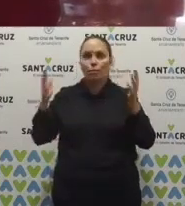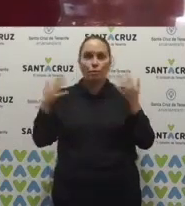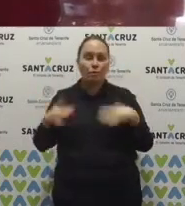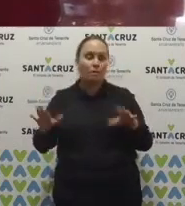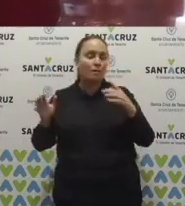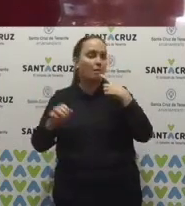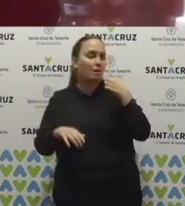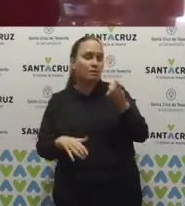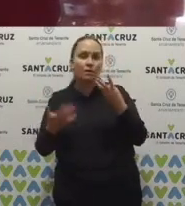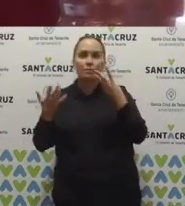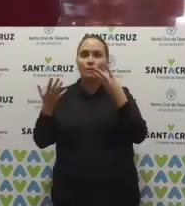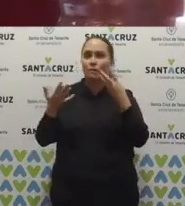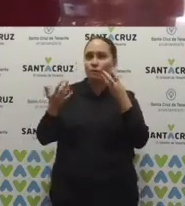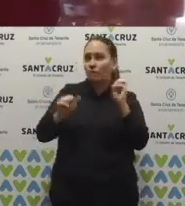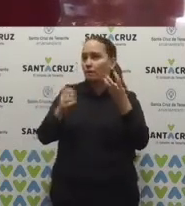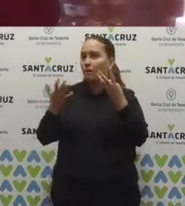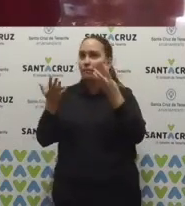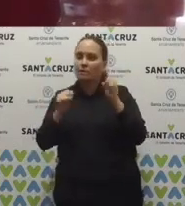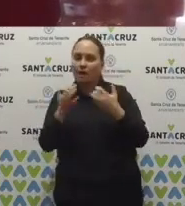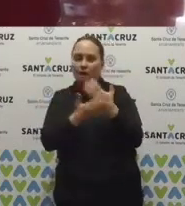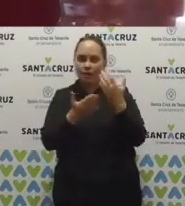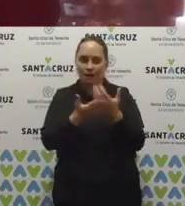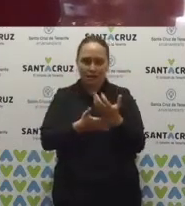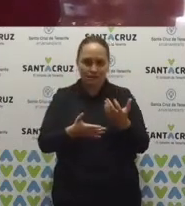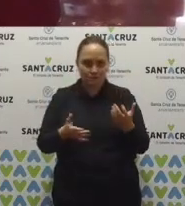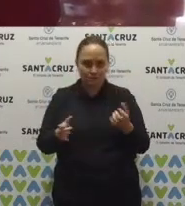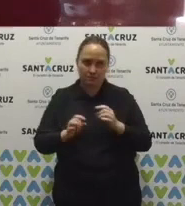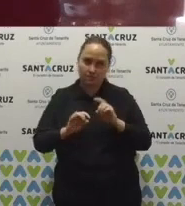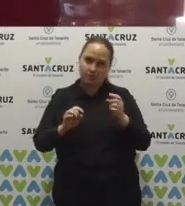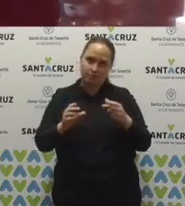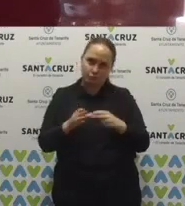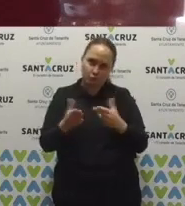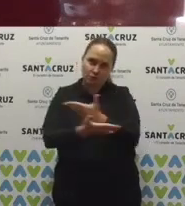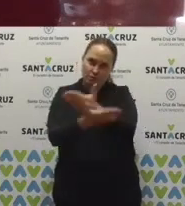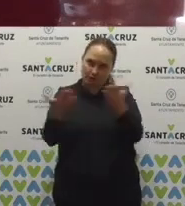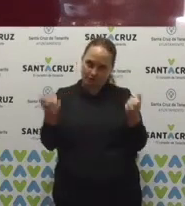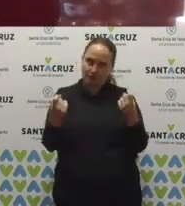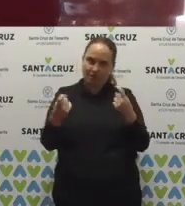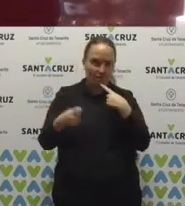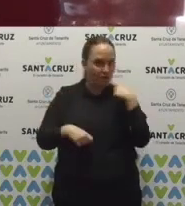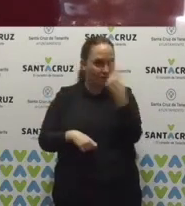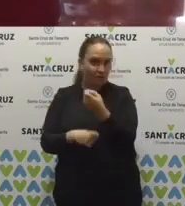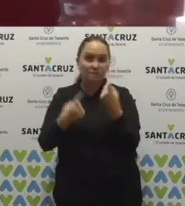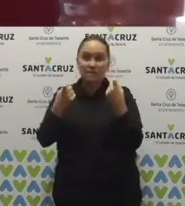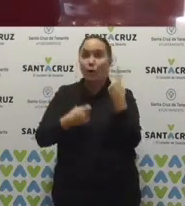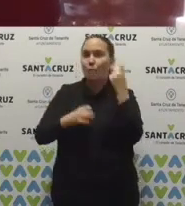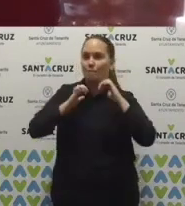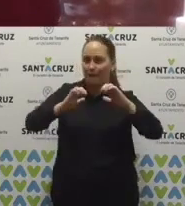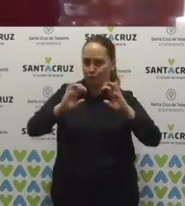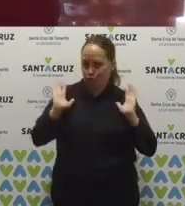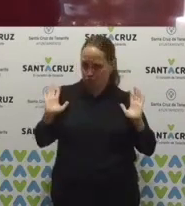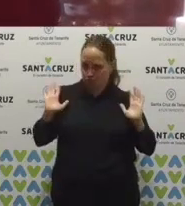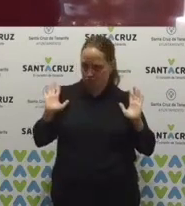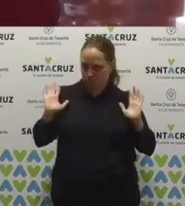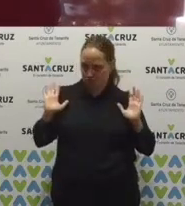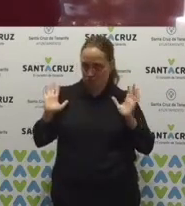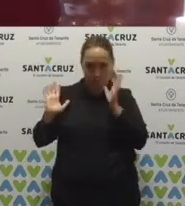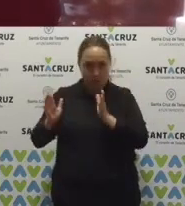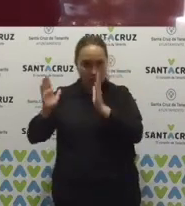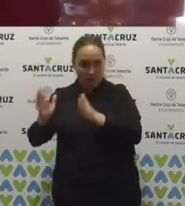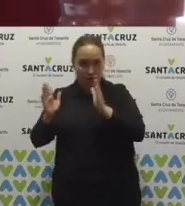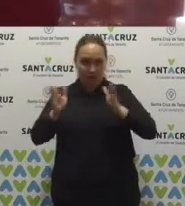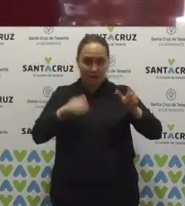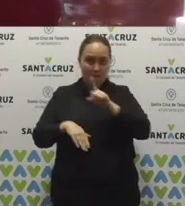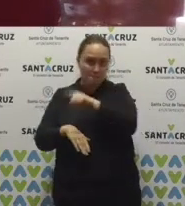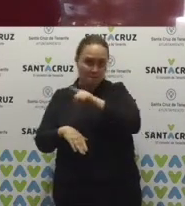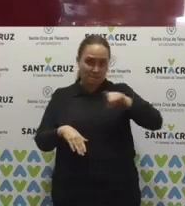no sé cuántos días simple no obvian decir a la ciudadanía que lo que le falta es uno cuando ustedes afirman que el parlamento